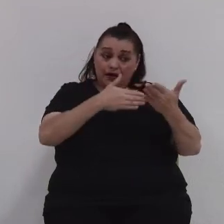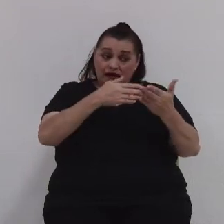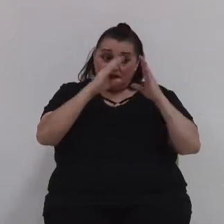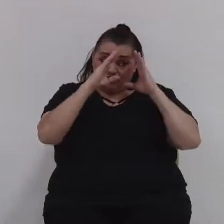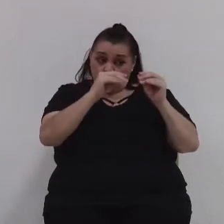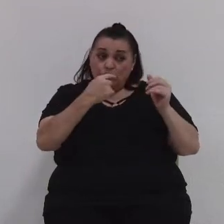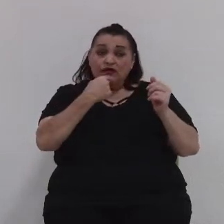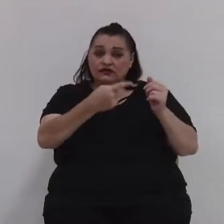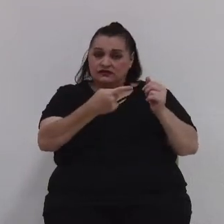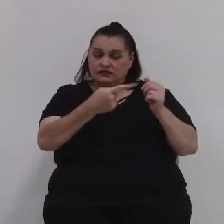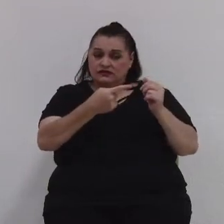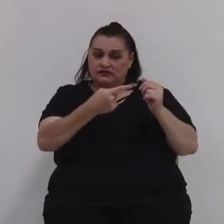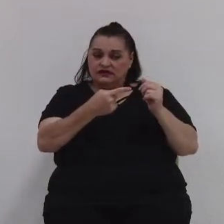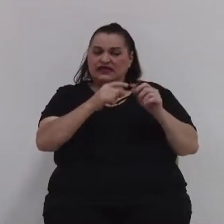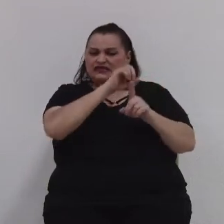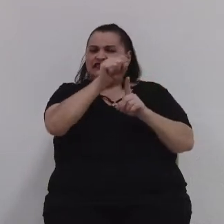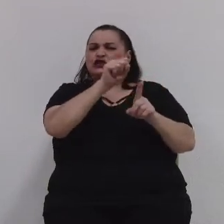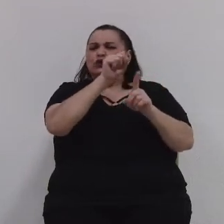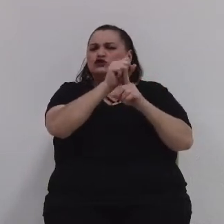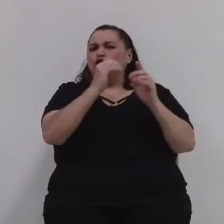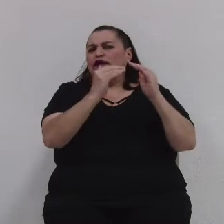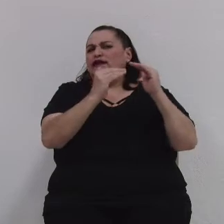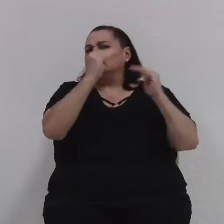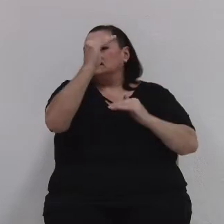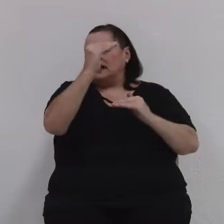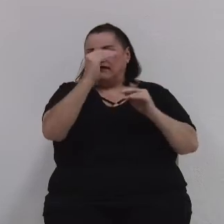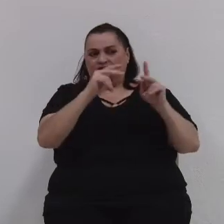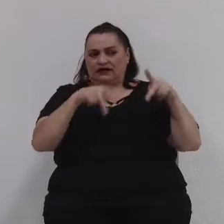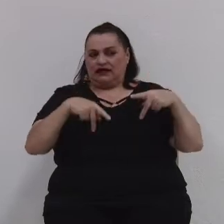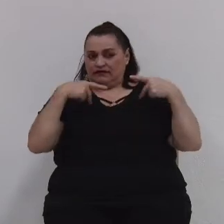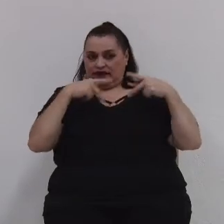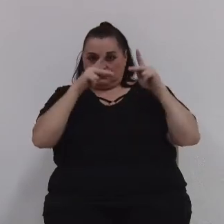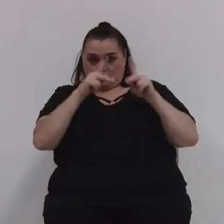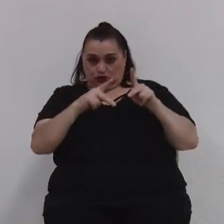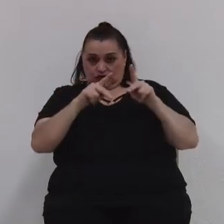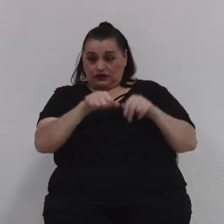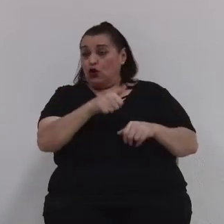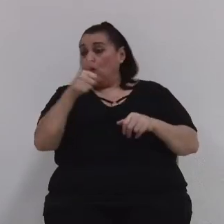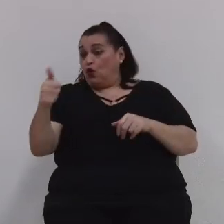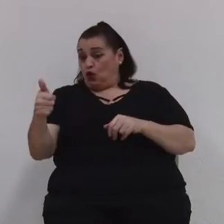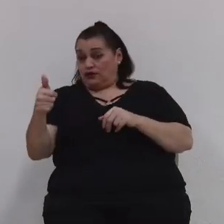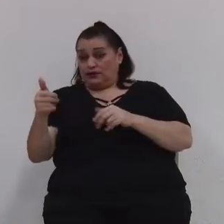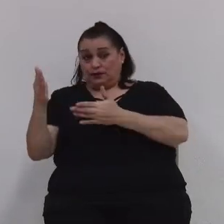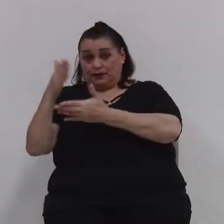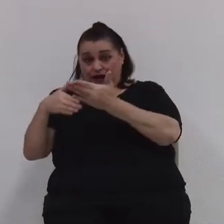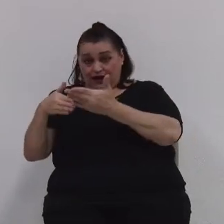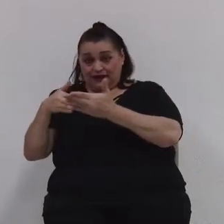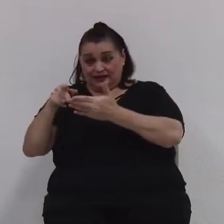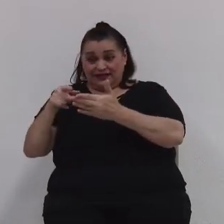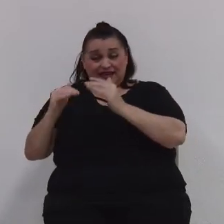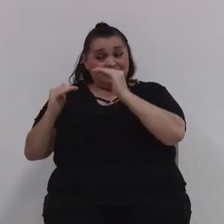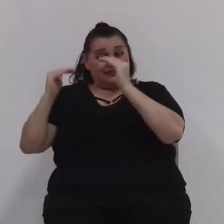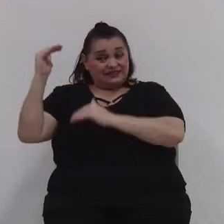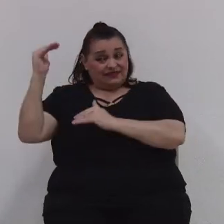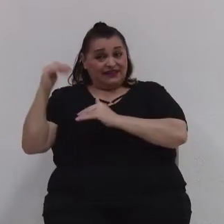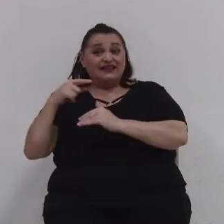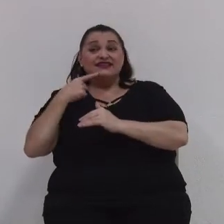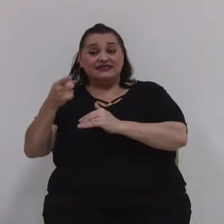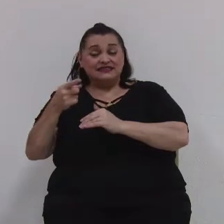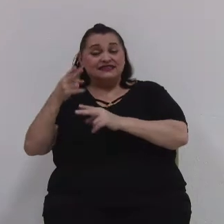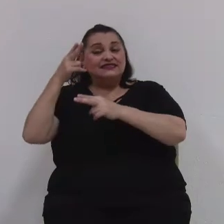informe, tenemos esta situación de inestabilidad en la vida de las personas, y la otra cara de la moneda de esa inestabilidad es lo